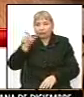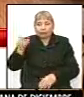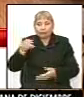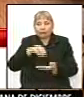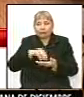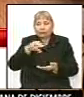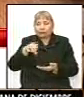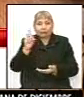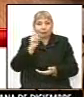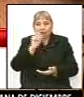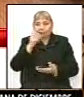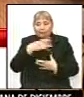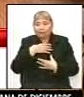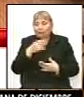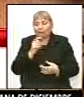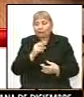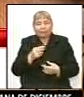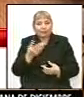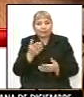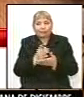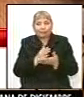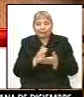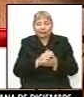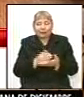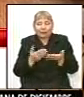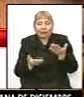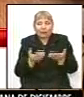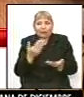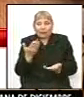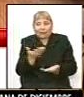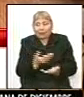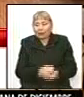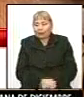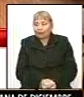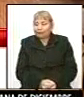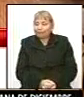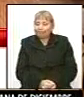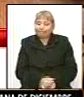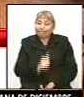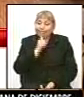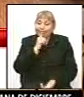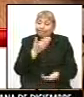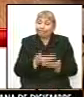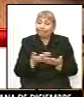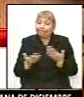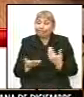pueblo, no para intereses particulares o para alguna consigna política, presidente. Así que yo